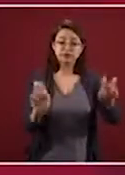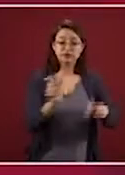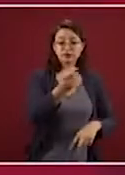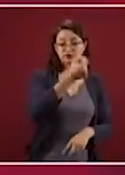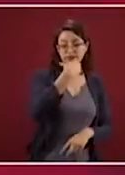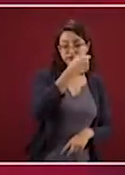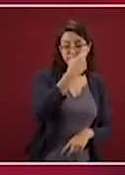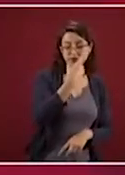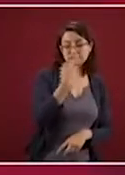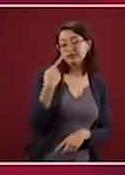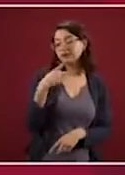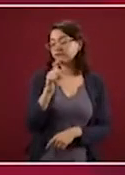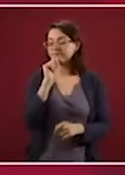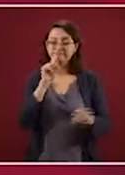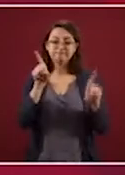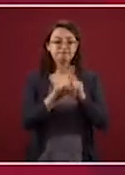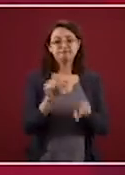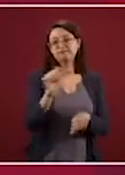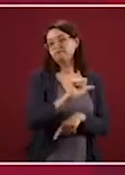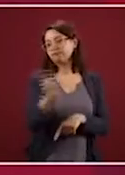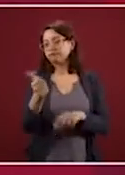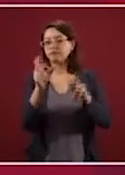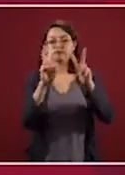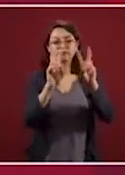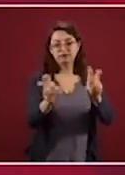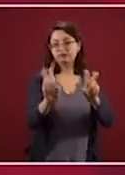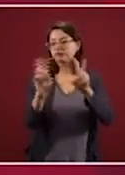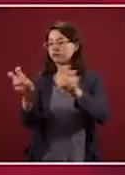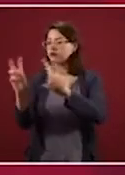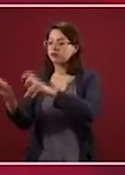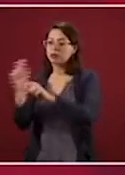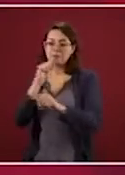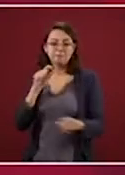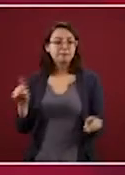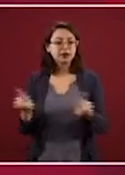todo en materiales de curación